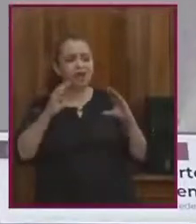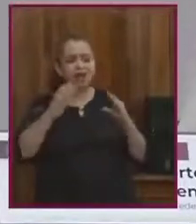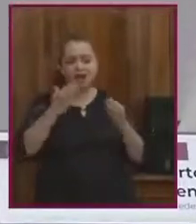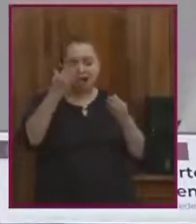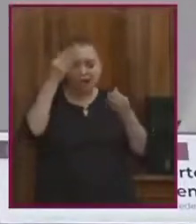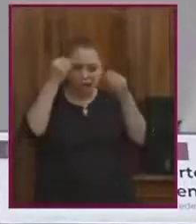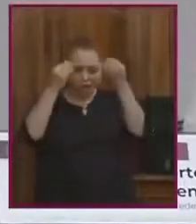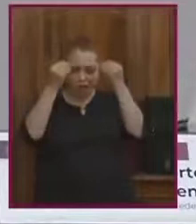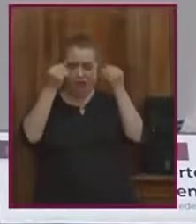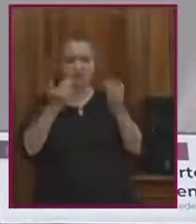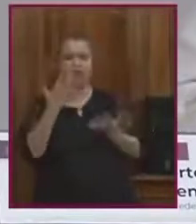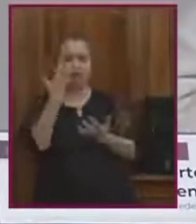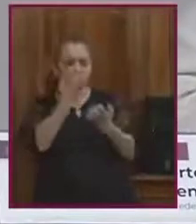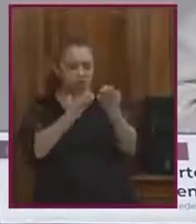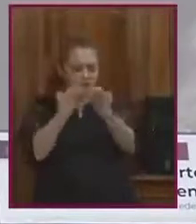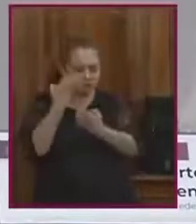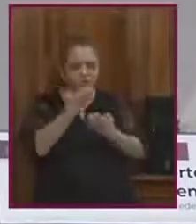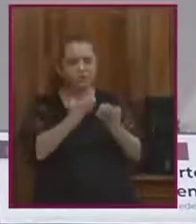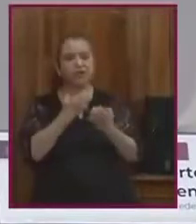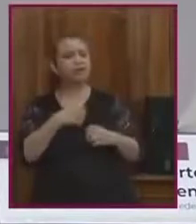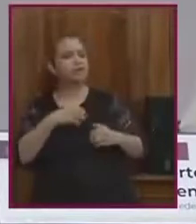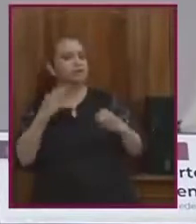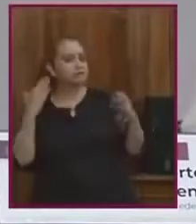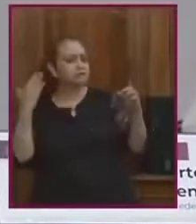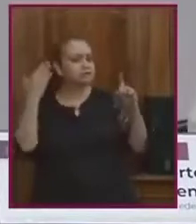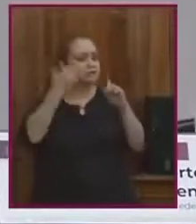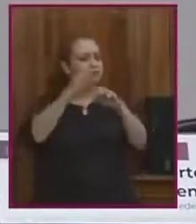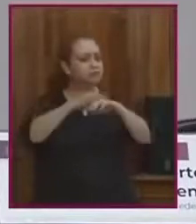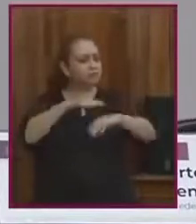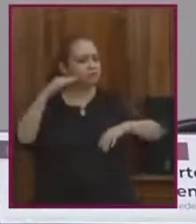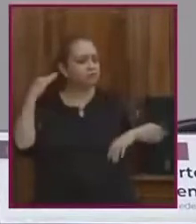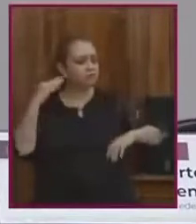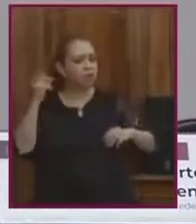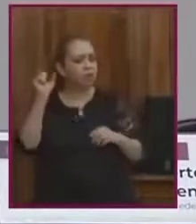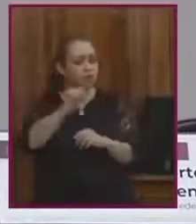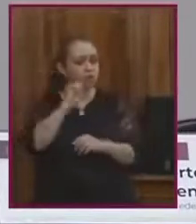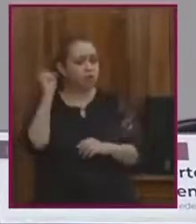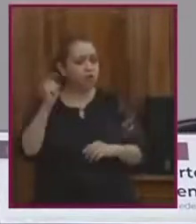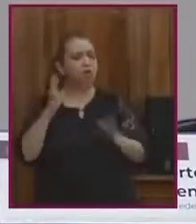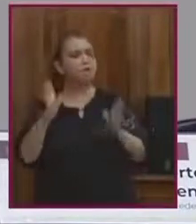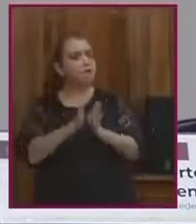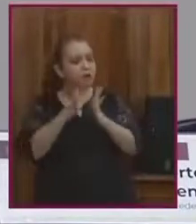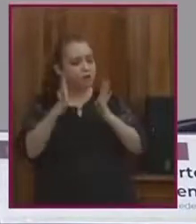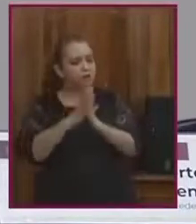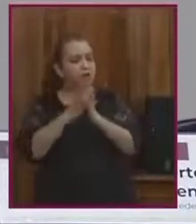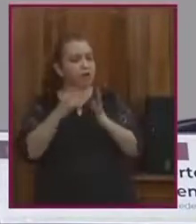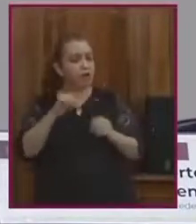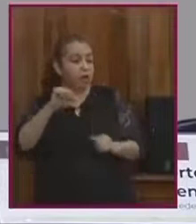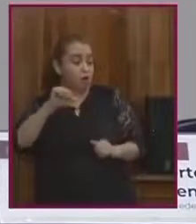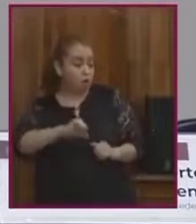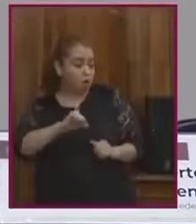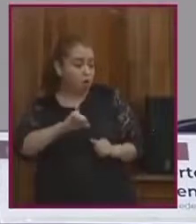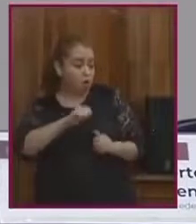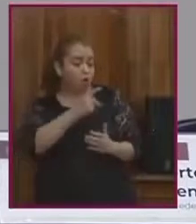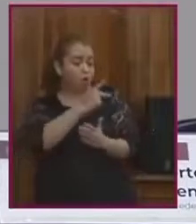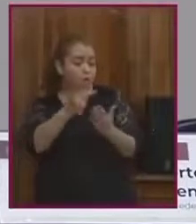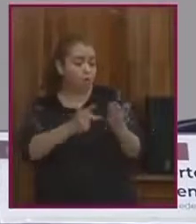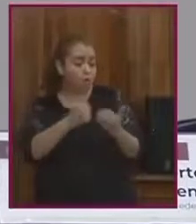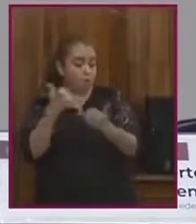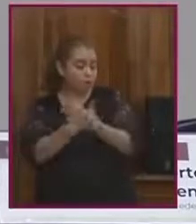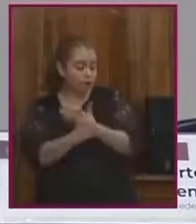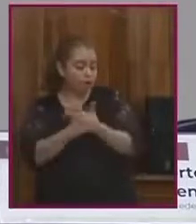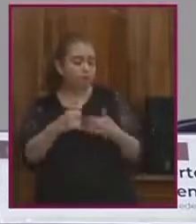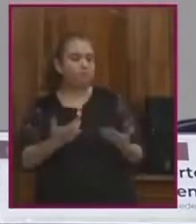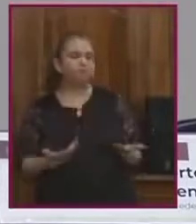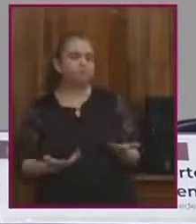el desafío más grande en nuestra vida profesional, que es participar en un proyecto de esta naturaleza.